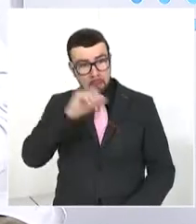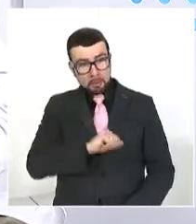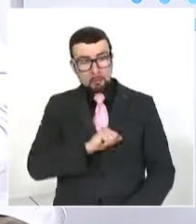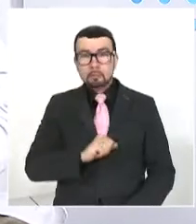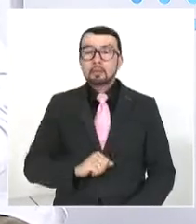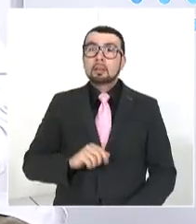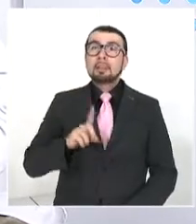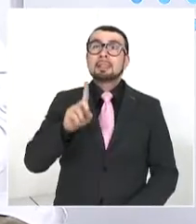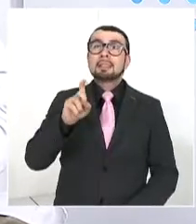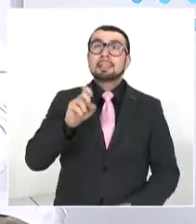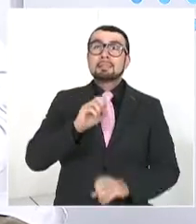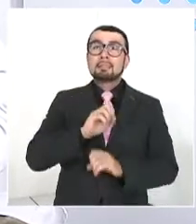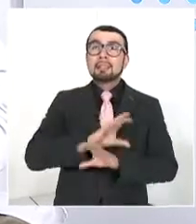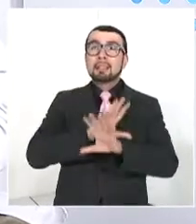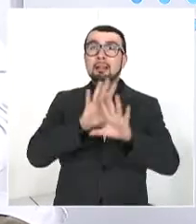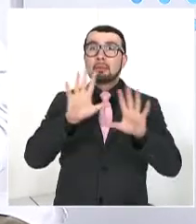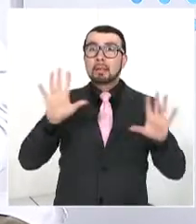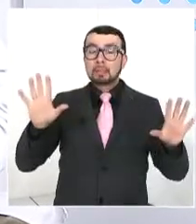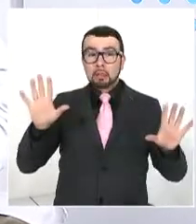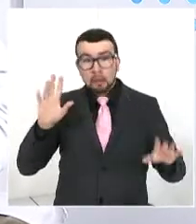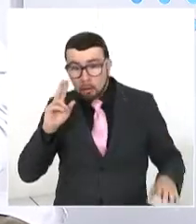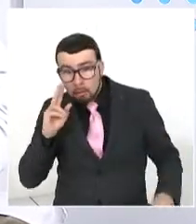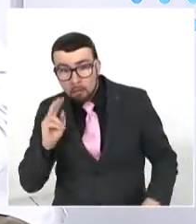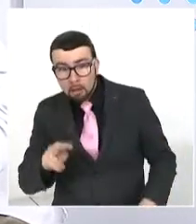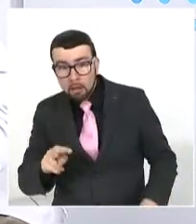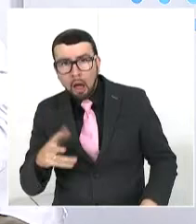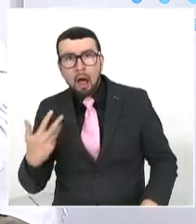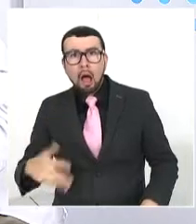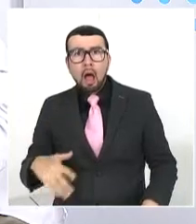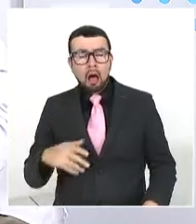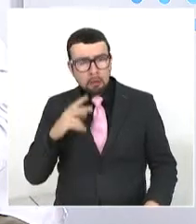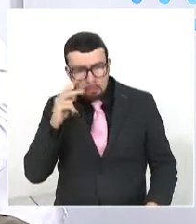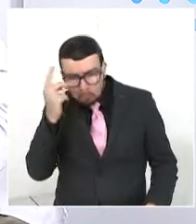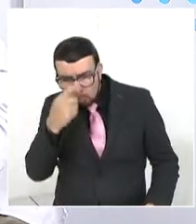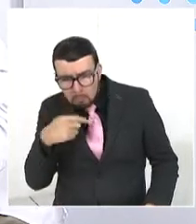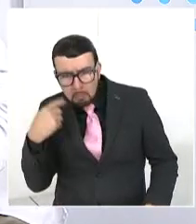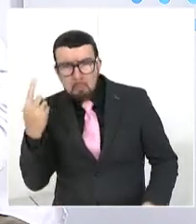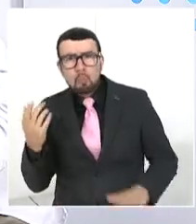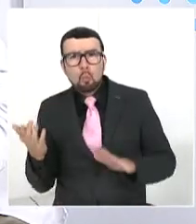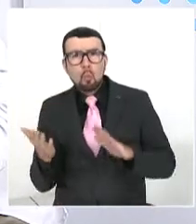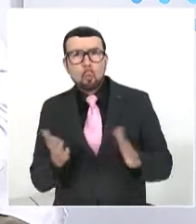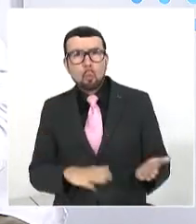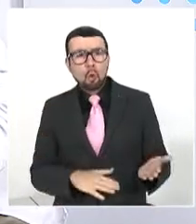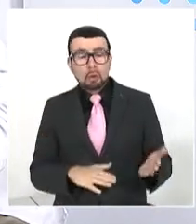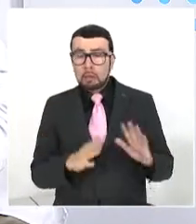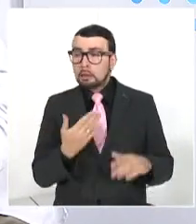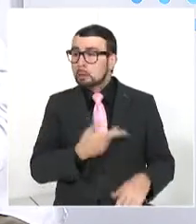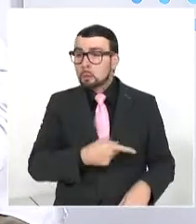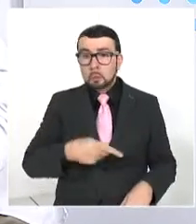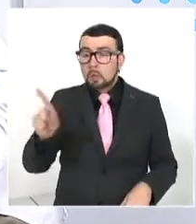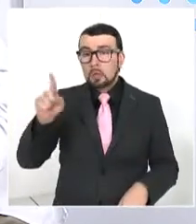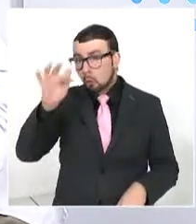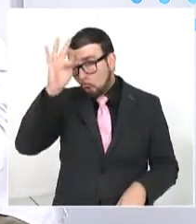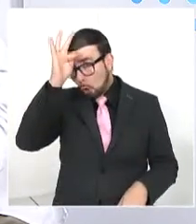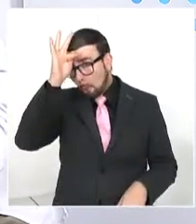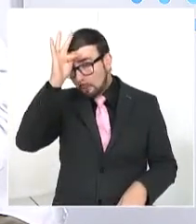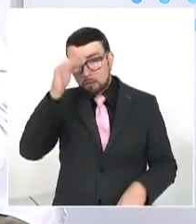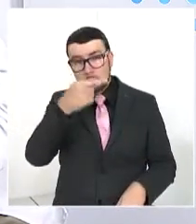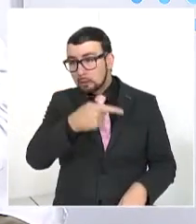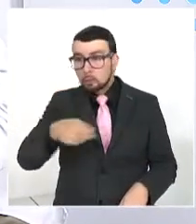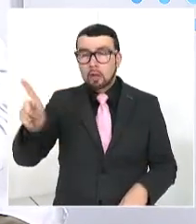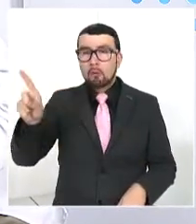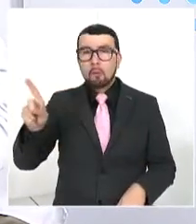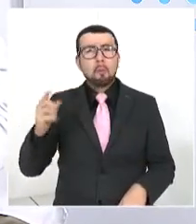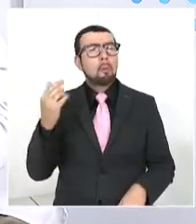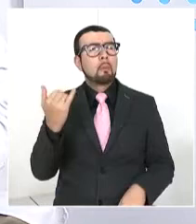mañana lo encuentran, entre comillas, muerto. Y lo llevan al hospital Y resulta que